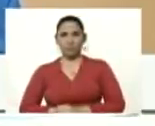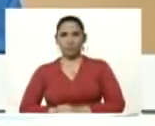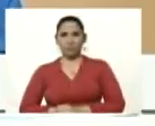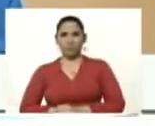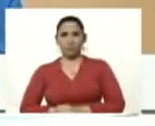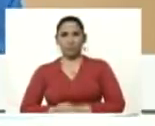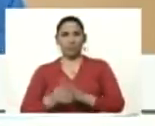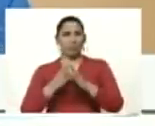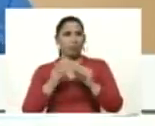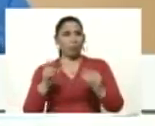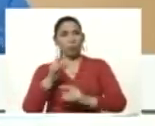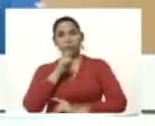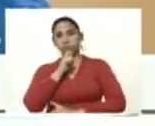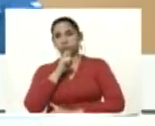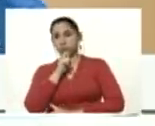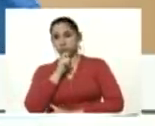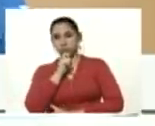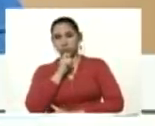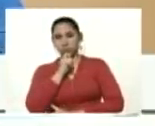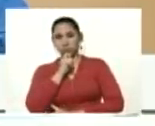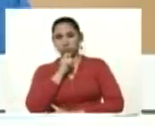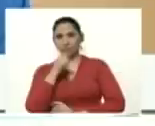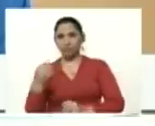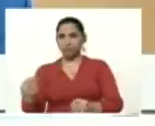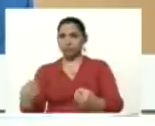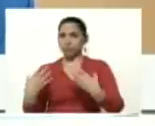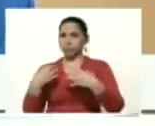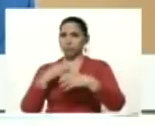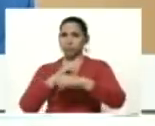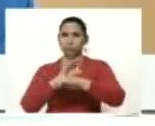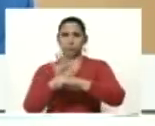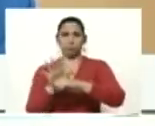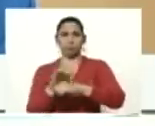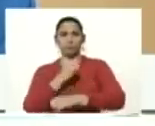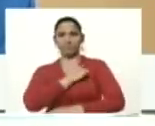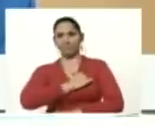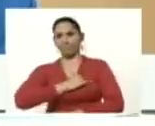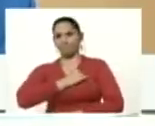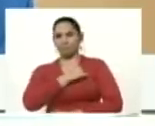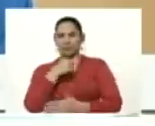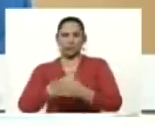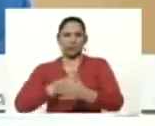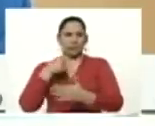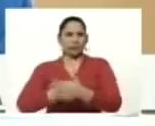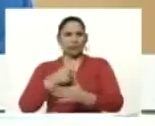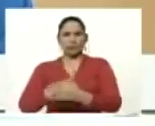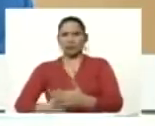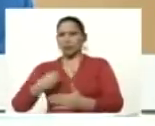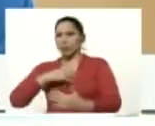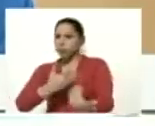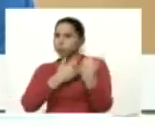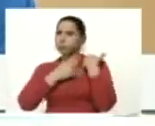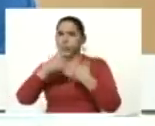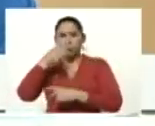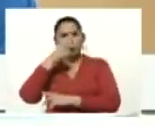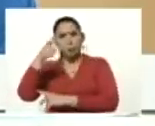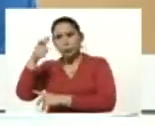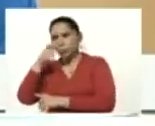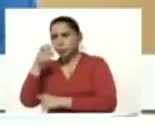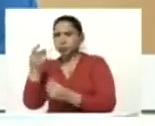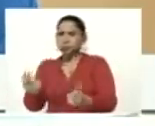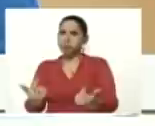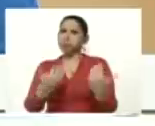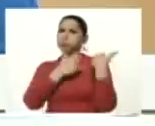todas esas complicaciones le vino el coronavirus. Batallamos. Personalmente estuve